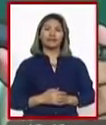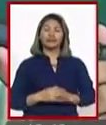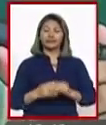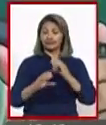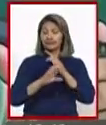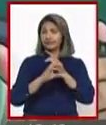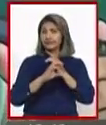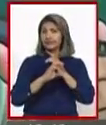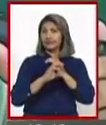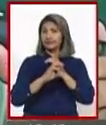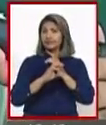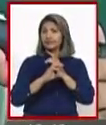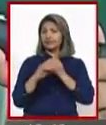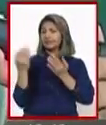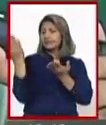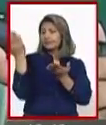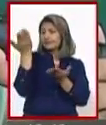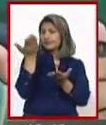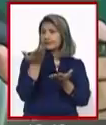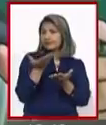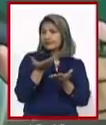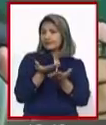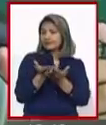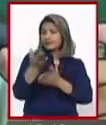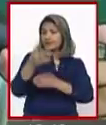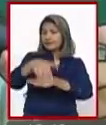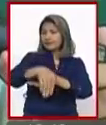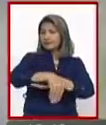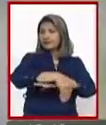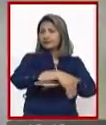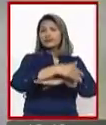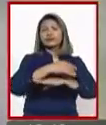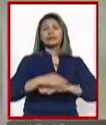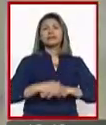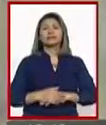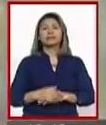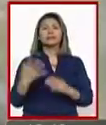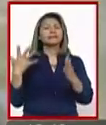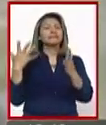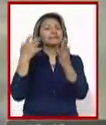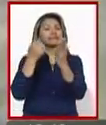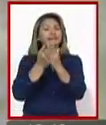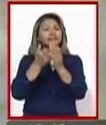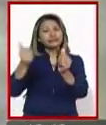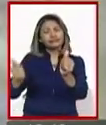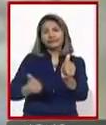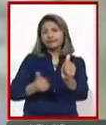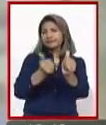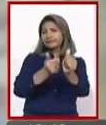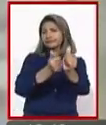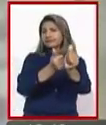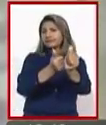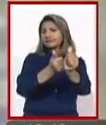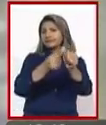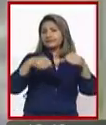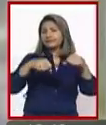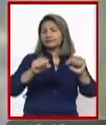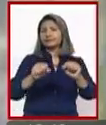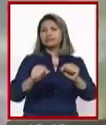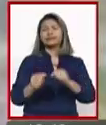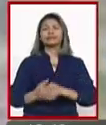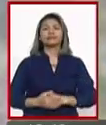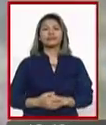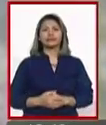camión y en la noche colisiona por alcance a una motocicleta.